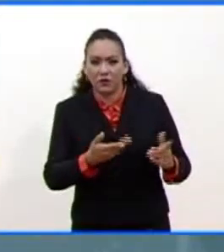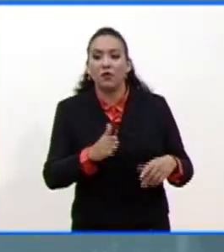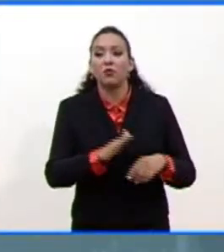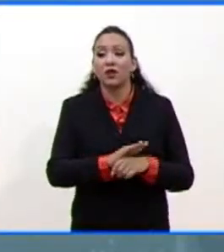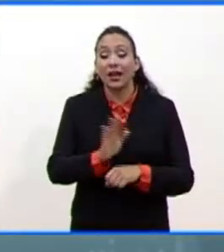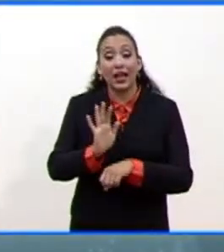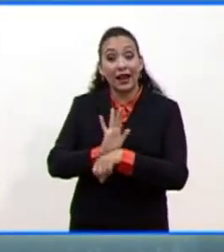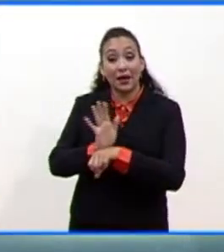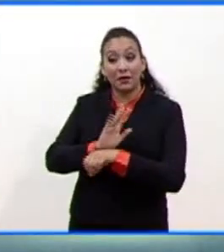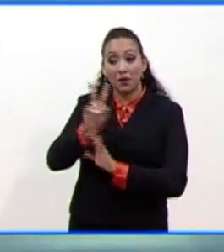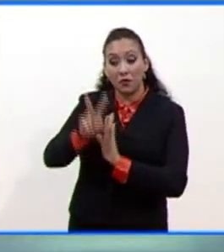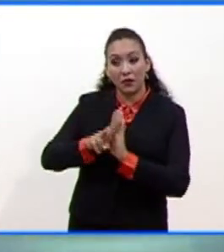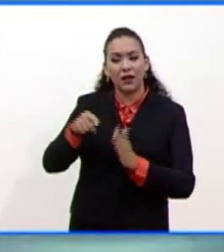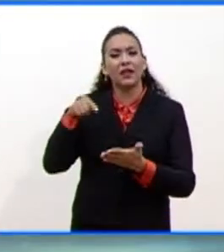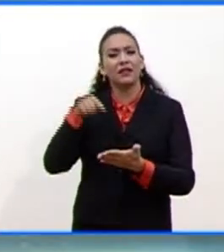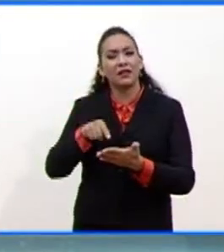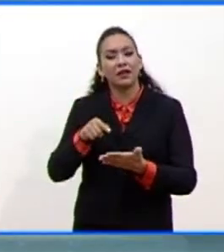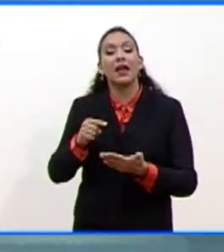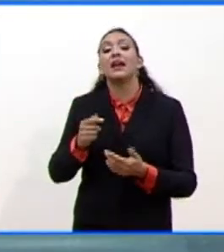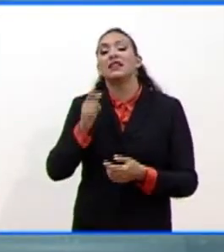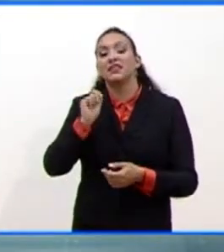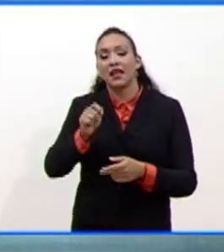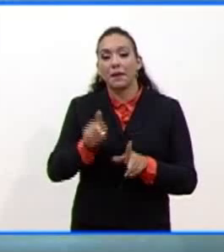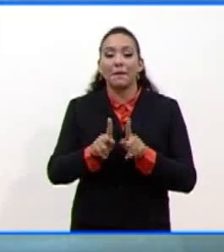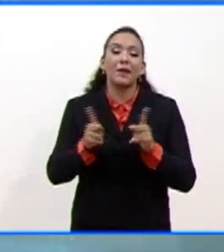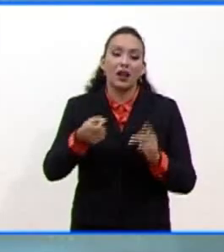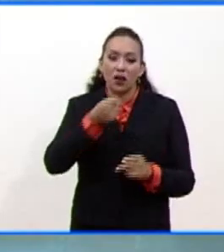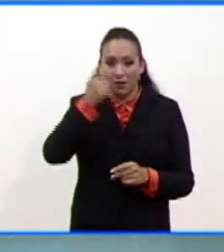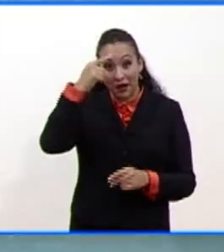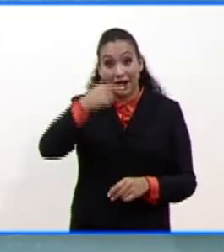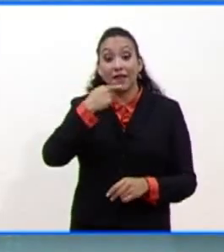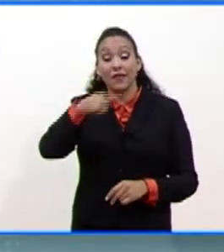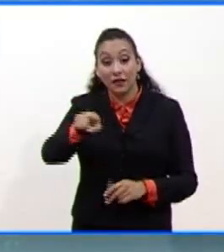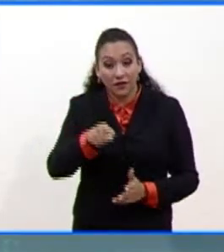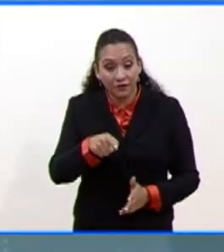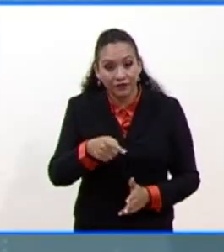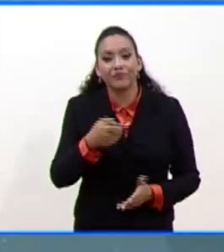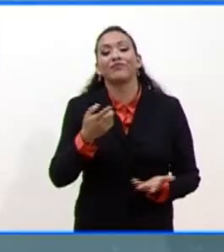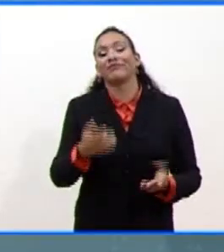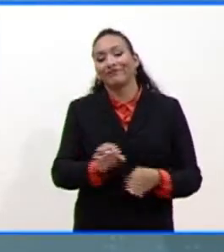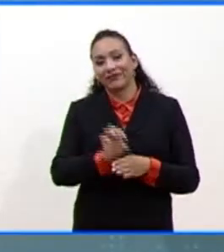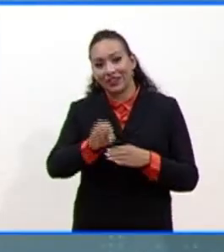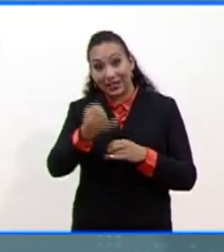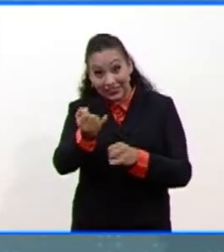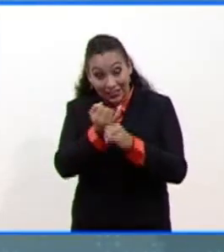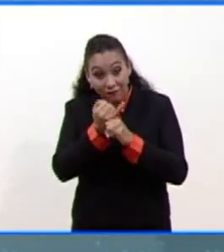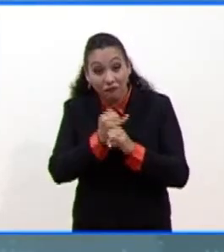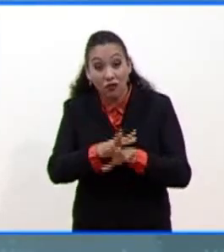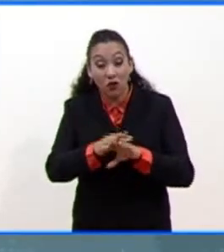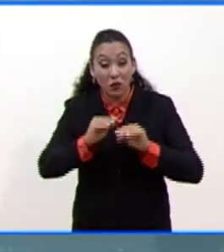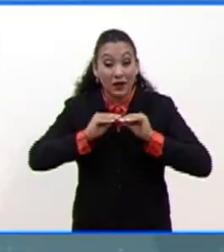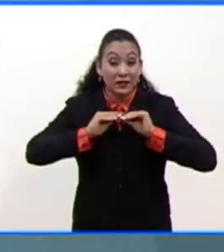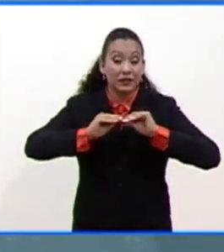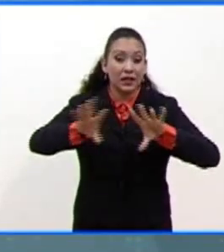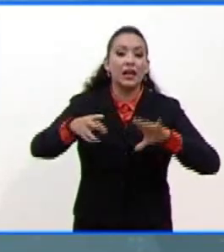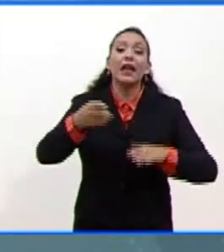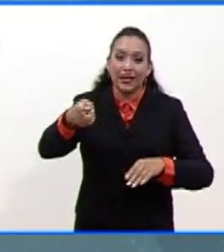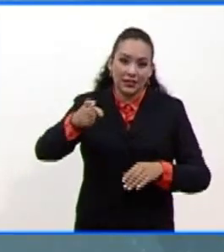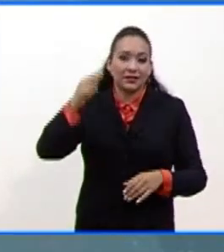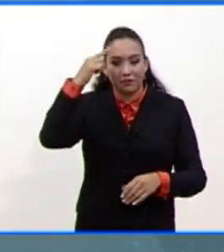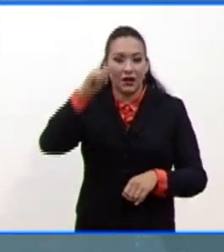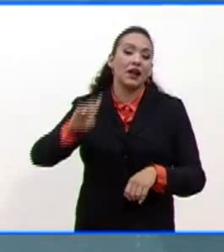la película documental constituyó periodismo de denuncia y, en ese sentido, la información difundida era de interés